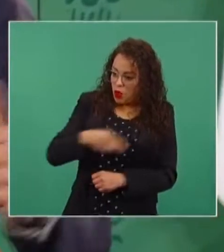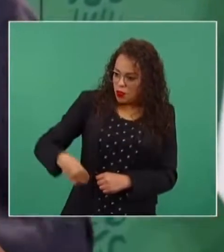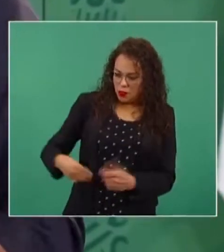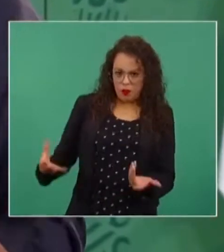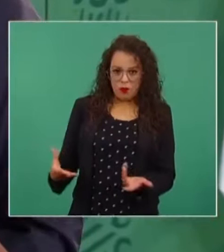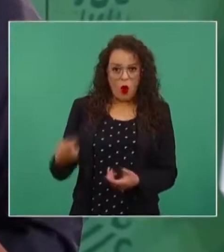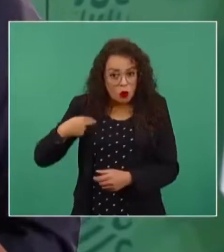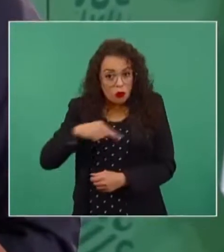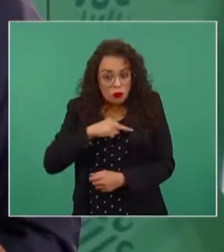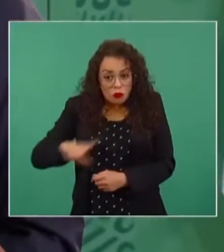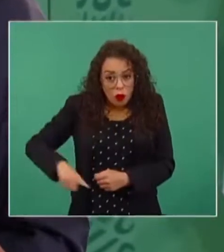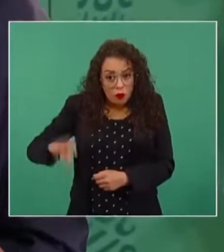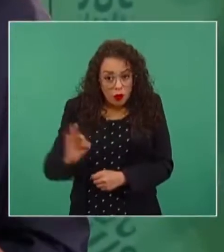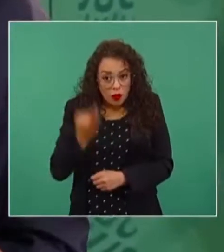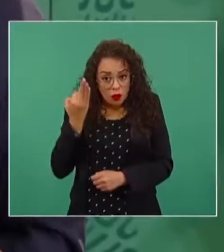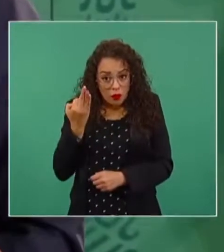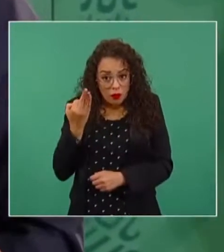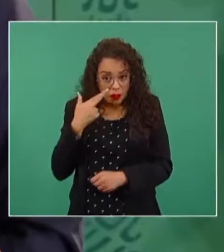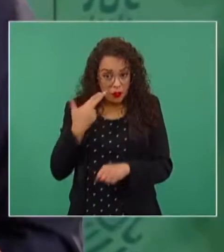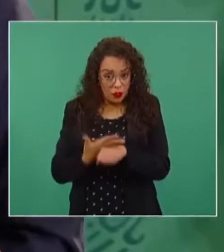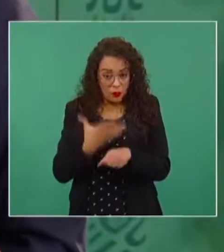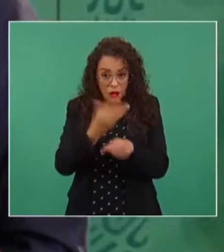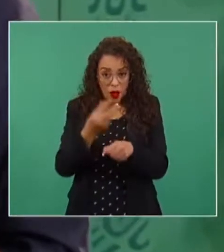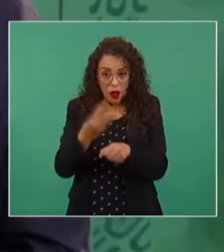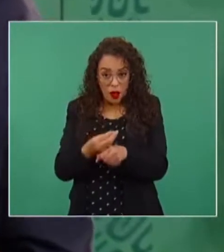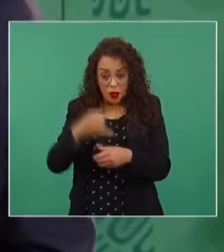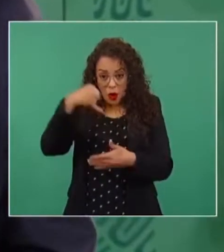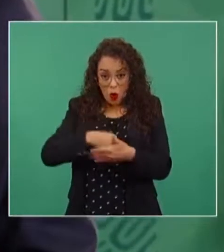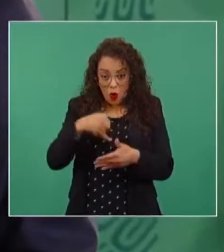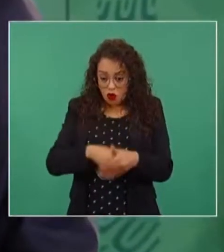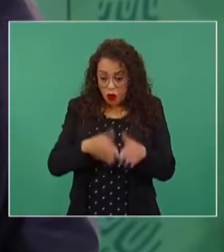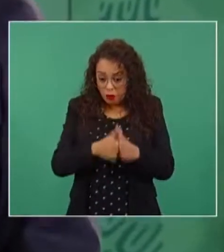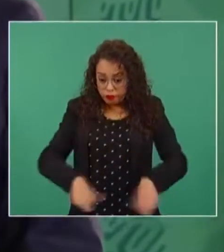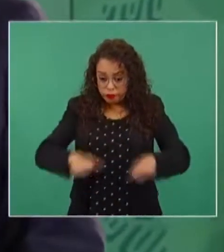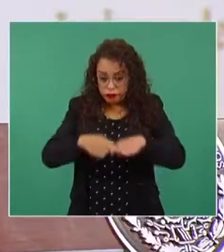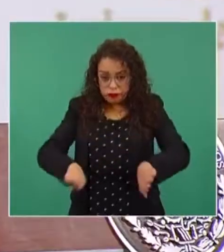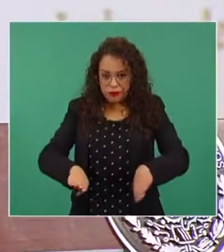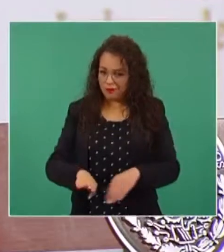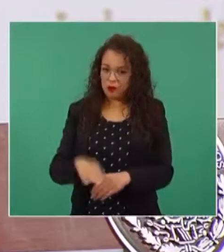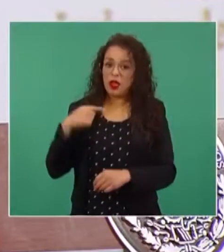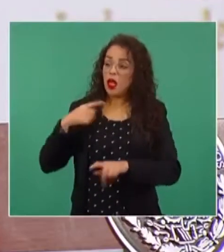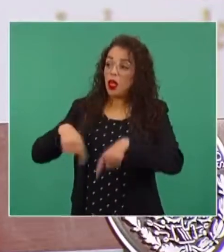ocupar del bacheo? Dimos un apoyo porque era